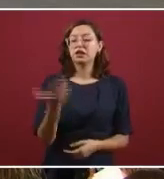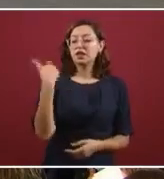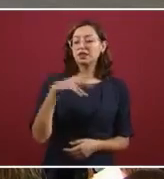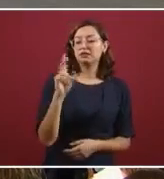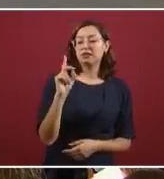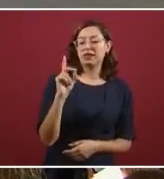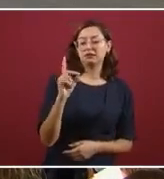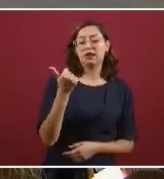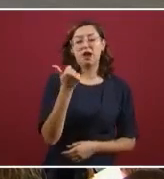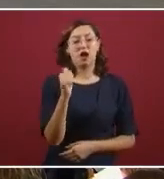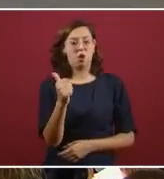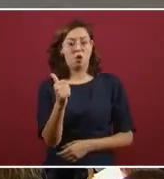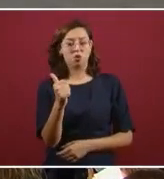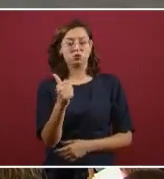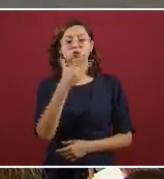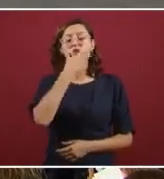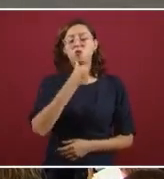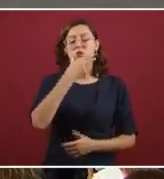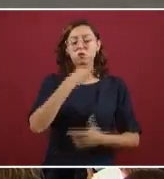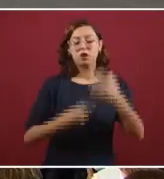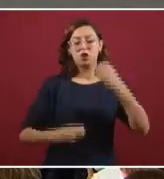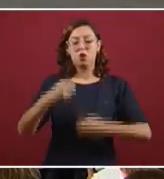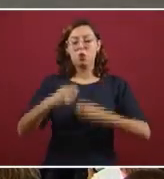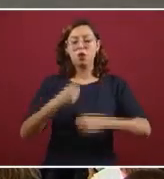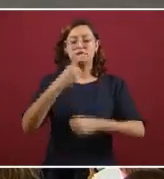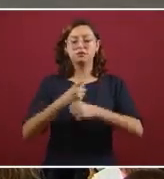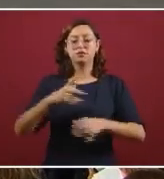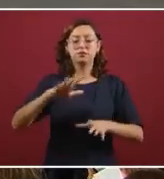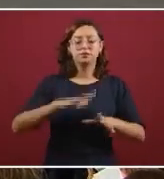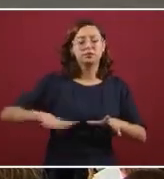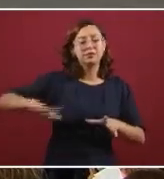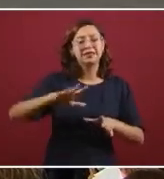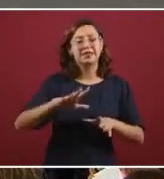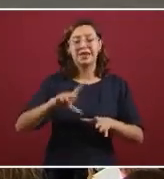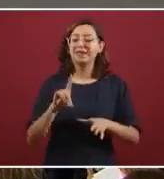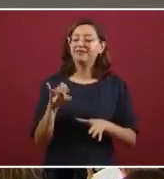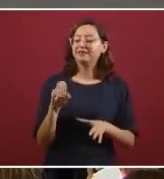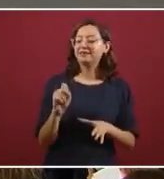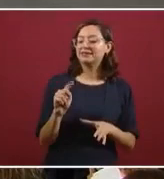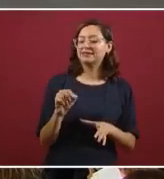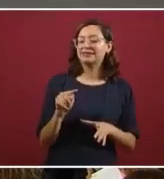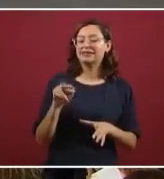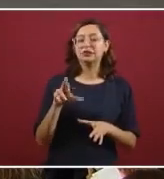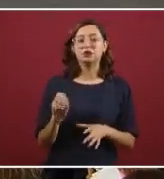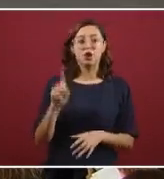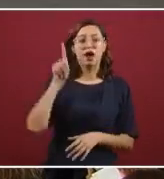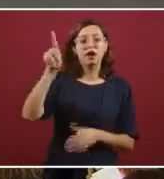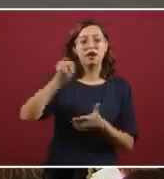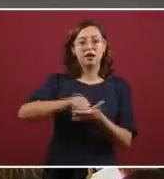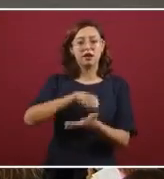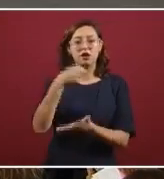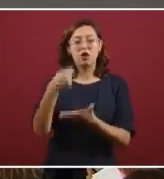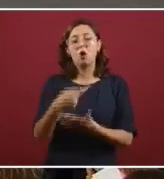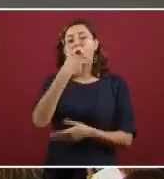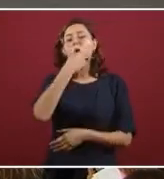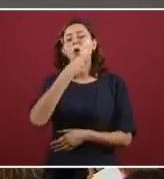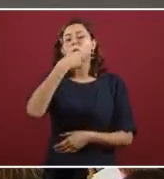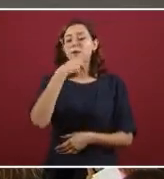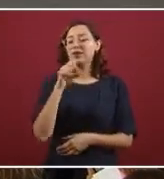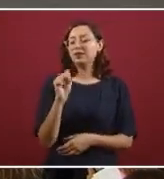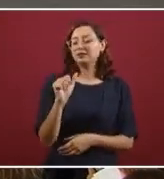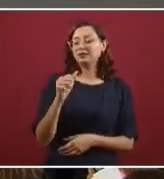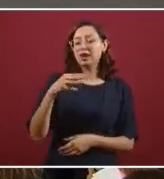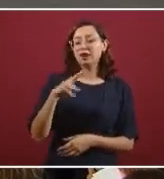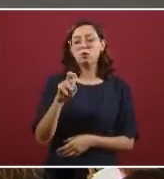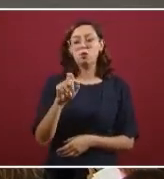de agosto, el juez primero de distrito en procesos penales federales de Tamaulipas, el juez Samuel Ventura